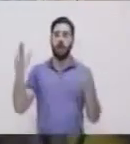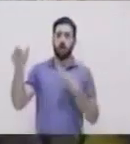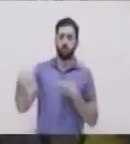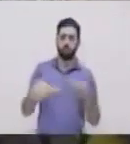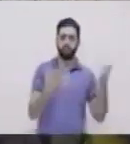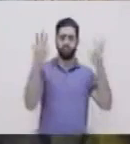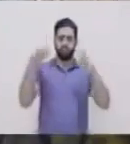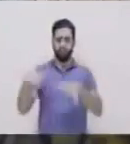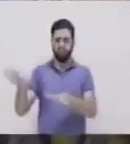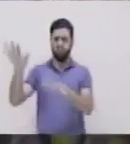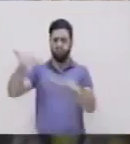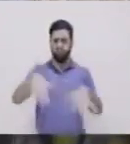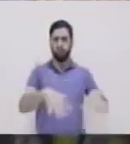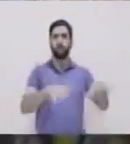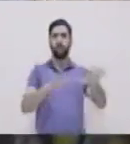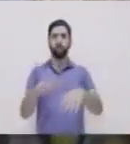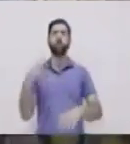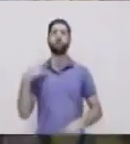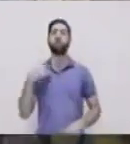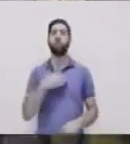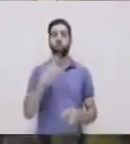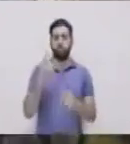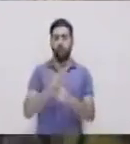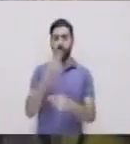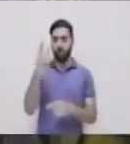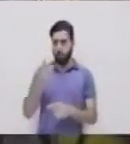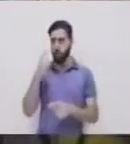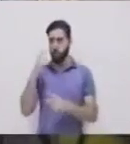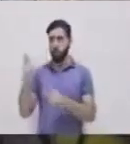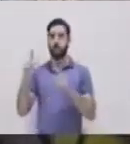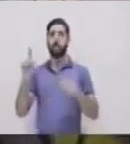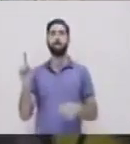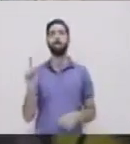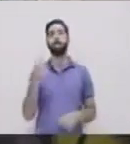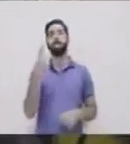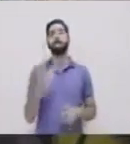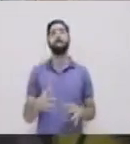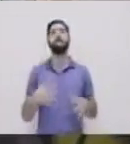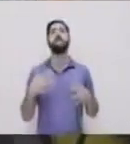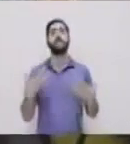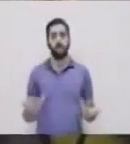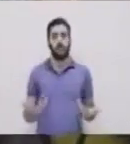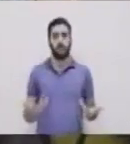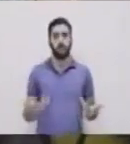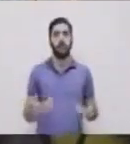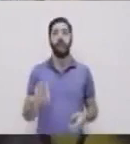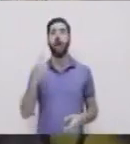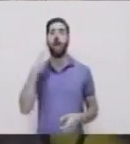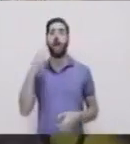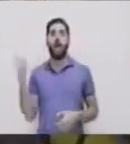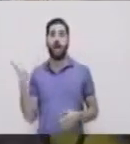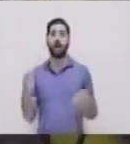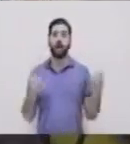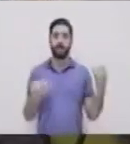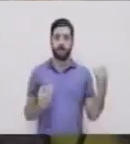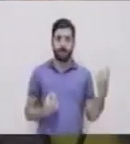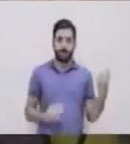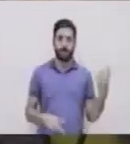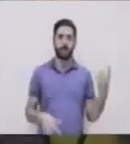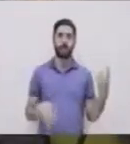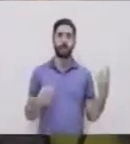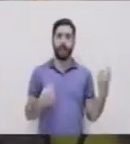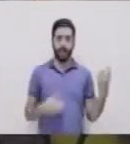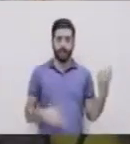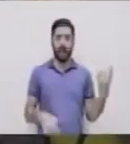y para esto vamos a utilizar dos instrumentos musicales. El primero es nada menos que la noble